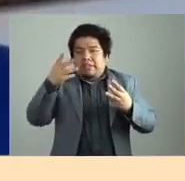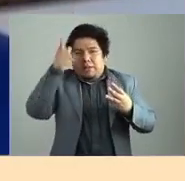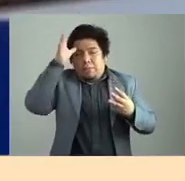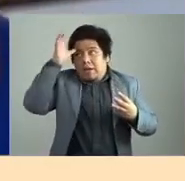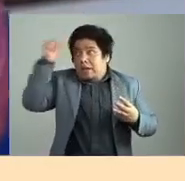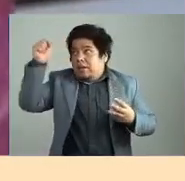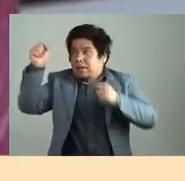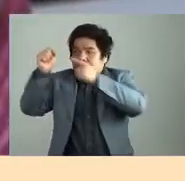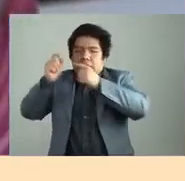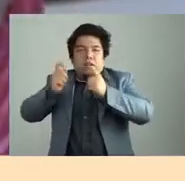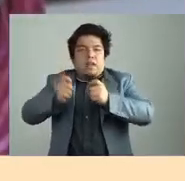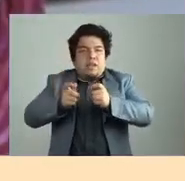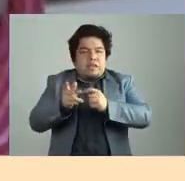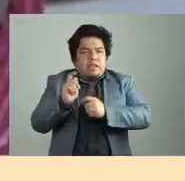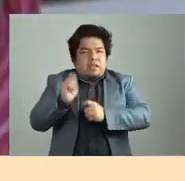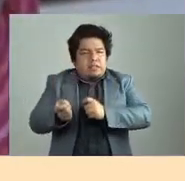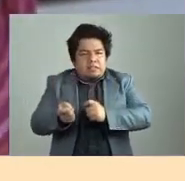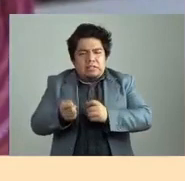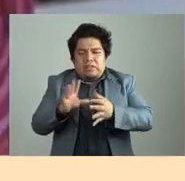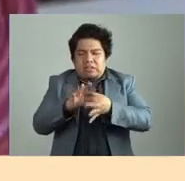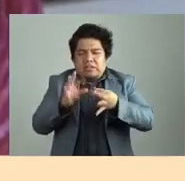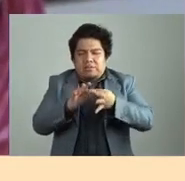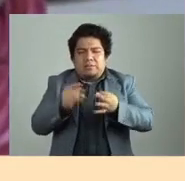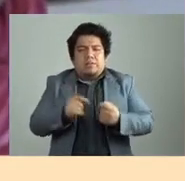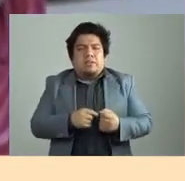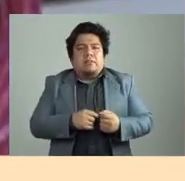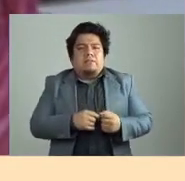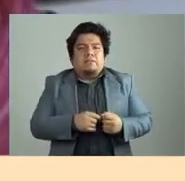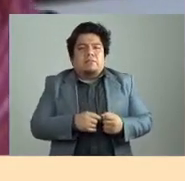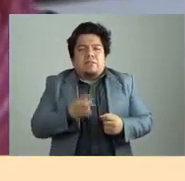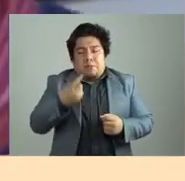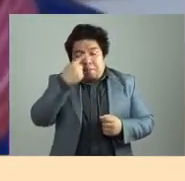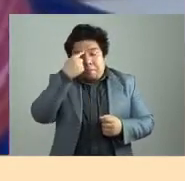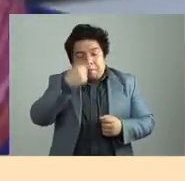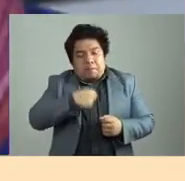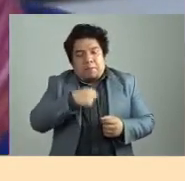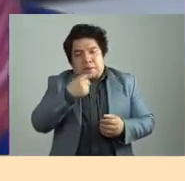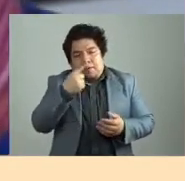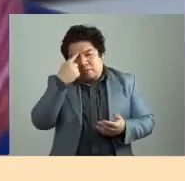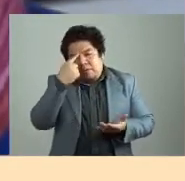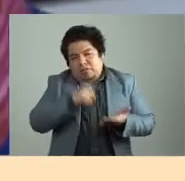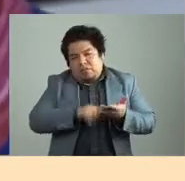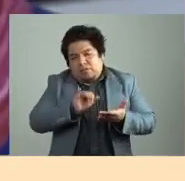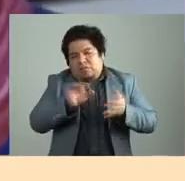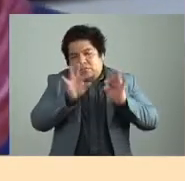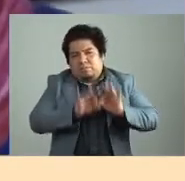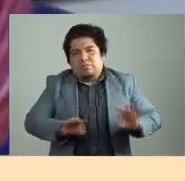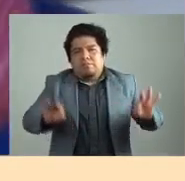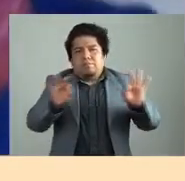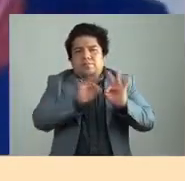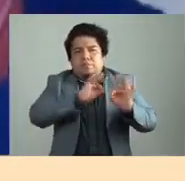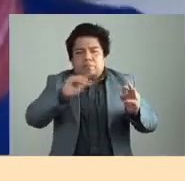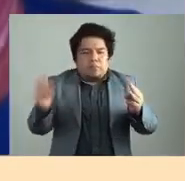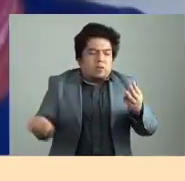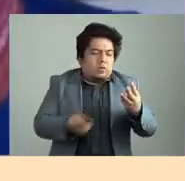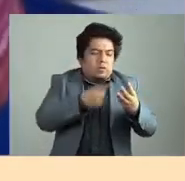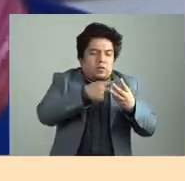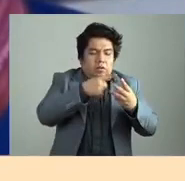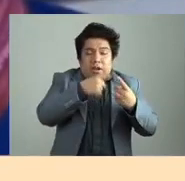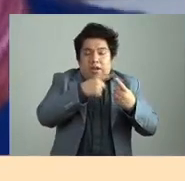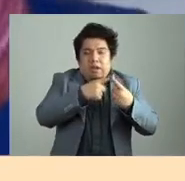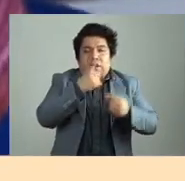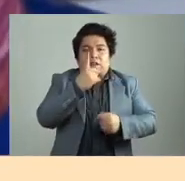que son muy muy importante no no un elemento es compartir